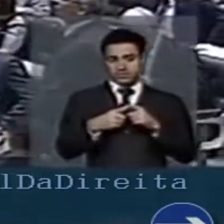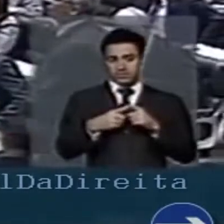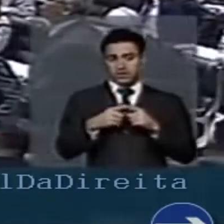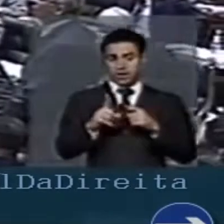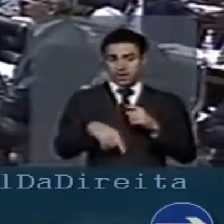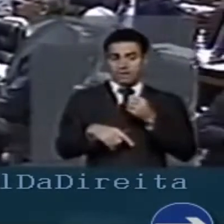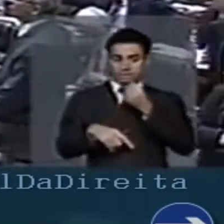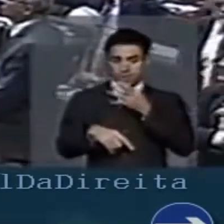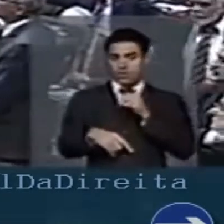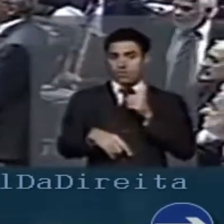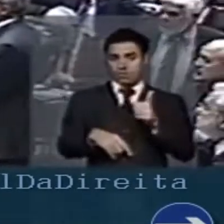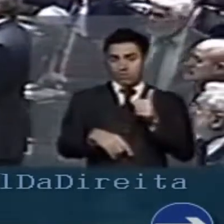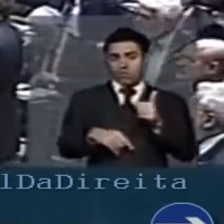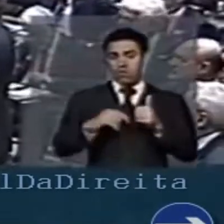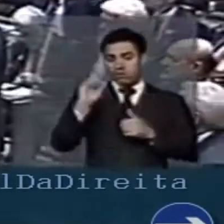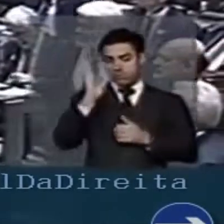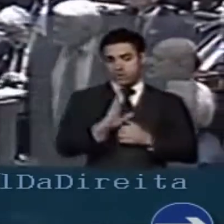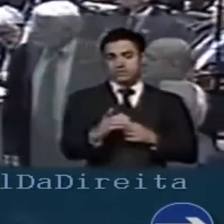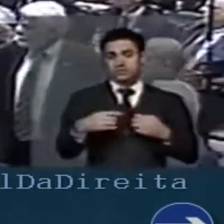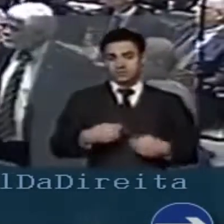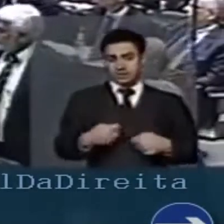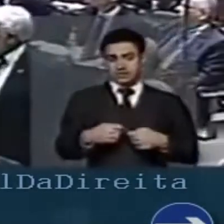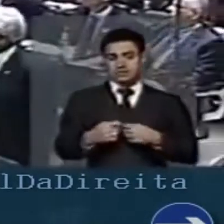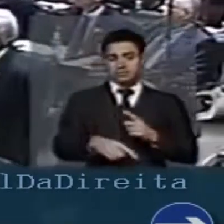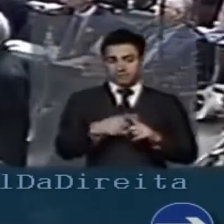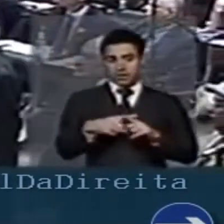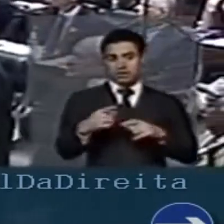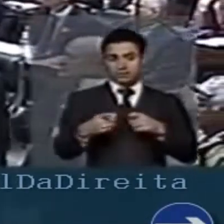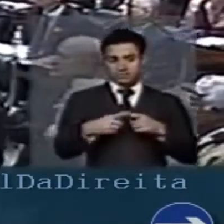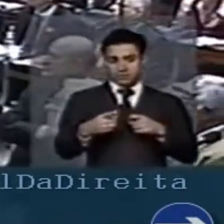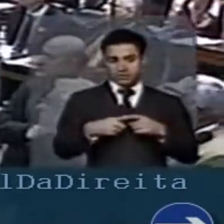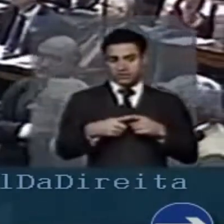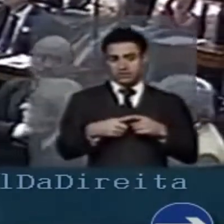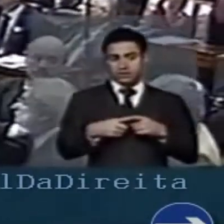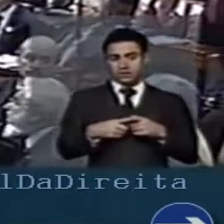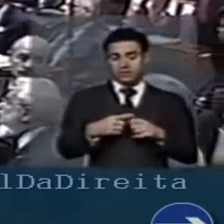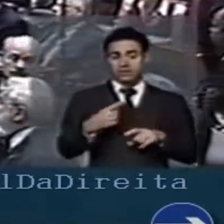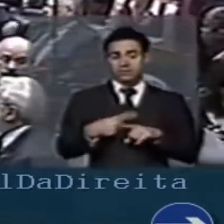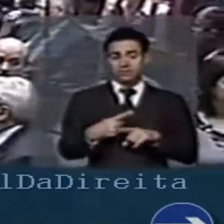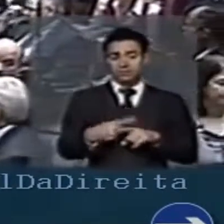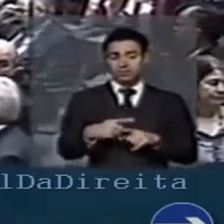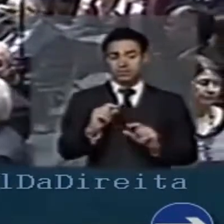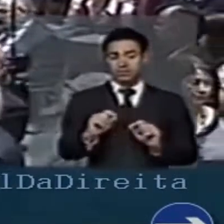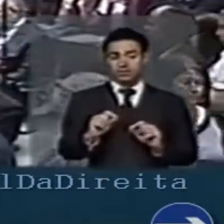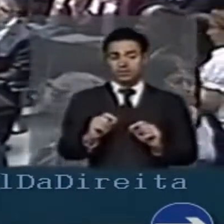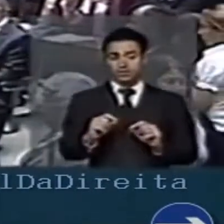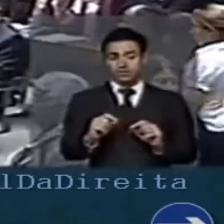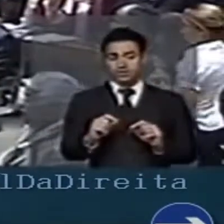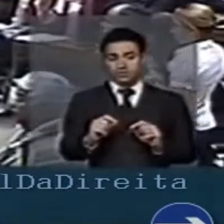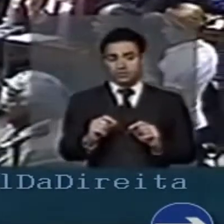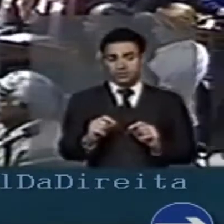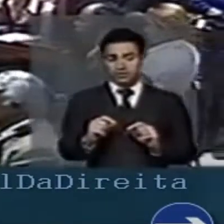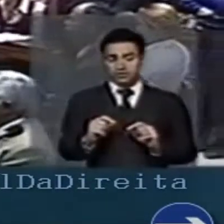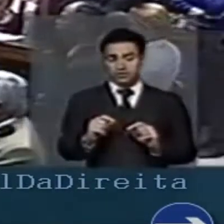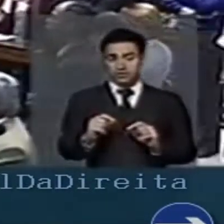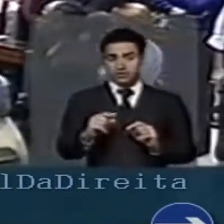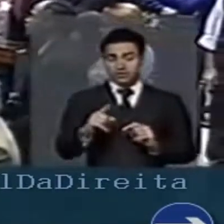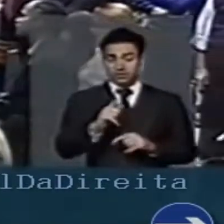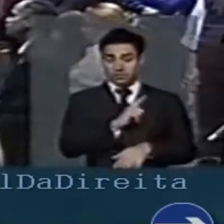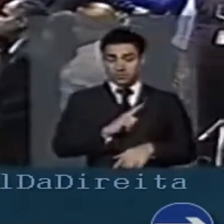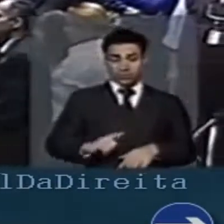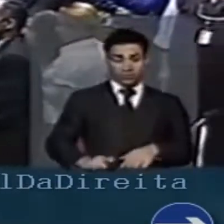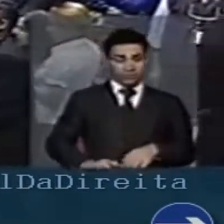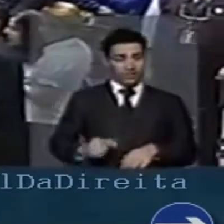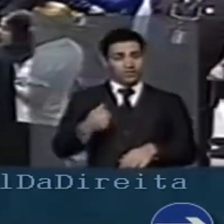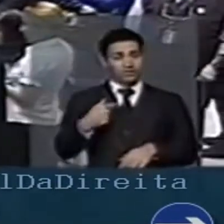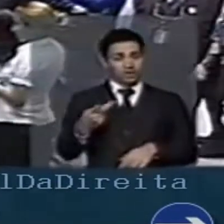bueno. Brasil precisa. ¿Y por qué precisa? Porque hubo un descuido total de las autoridades del país